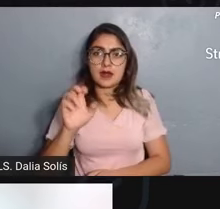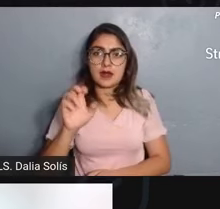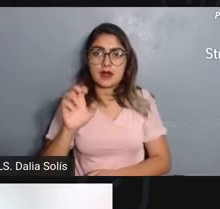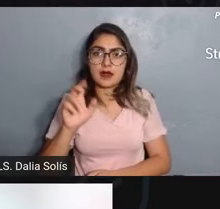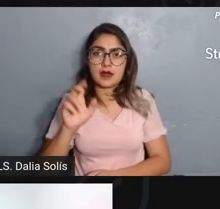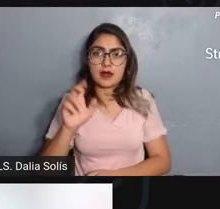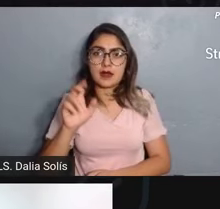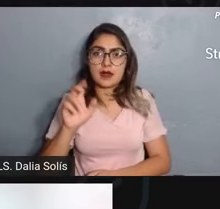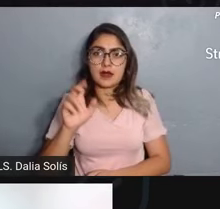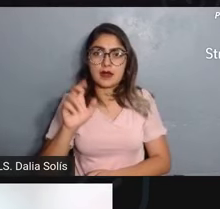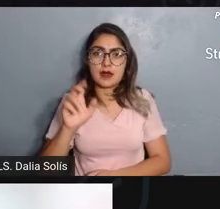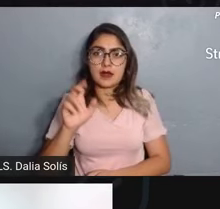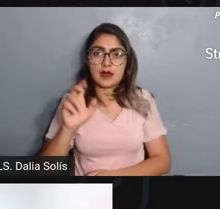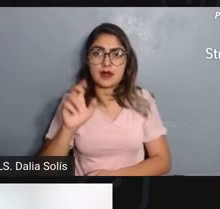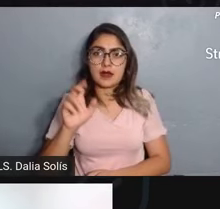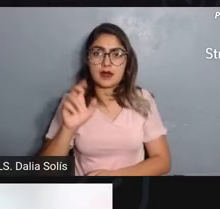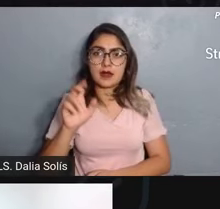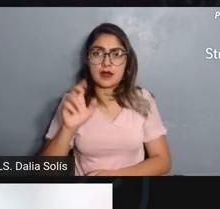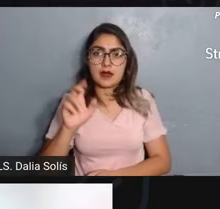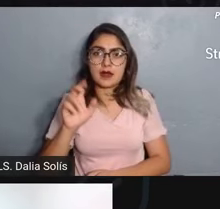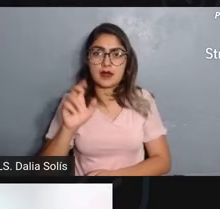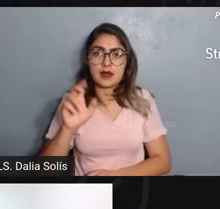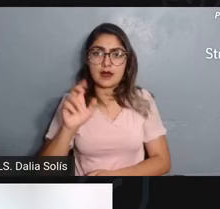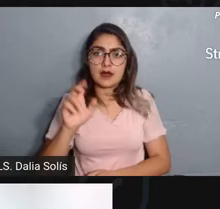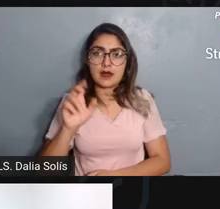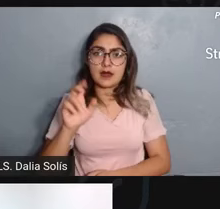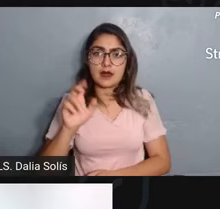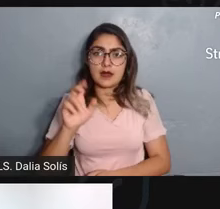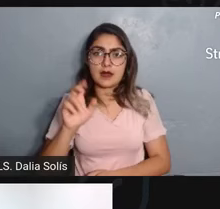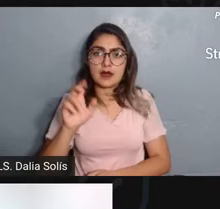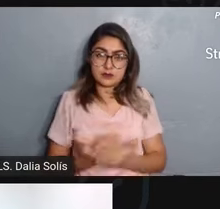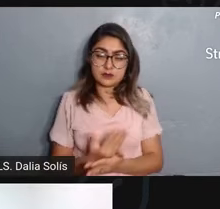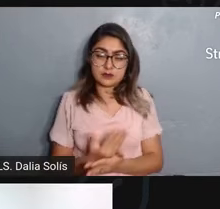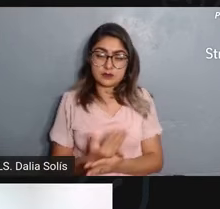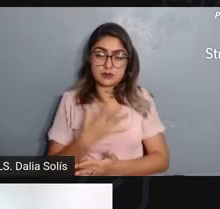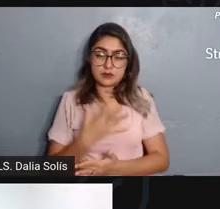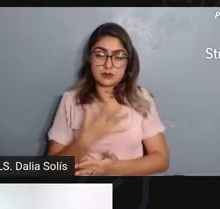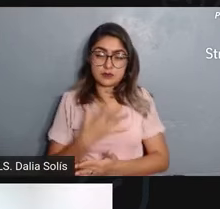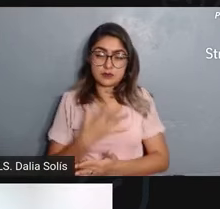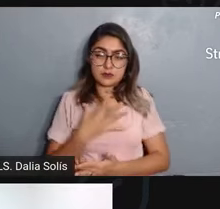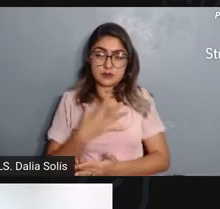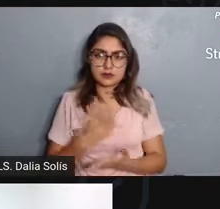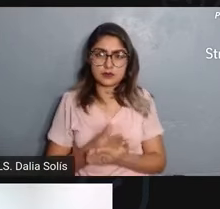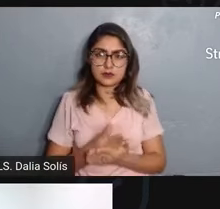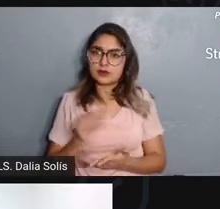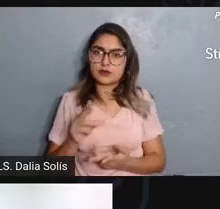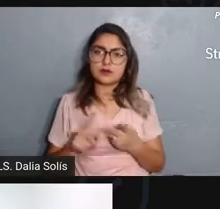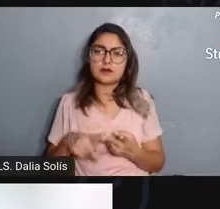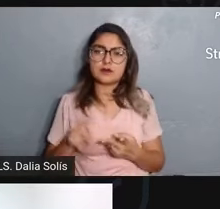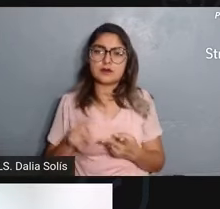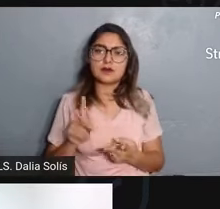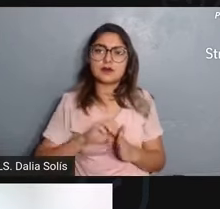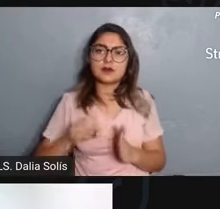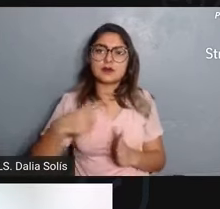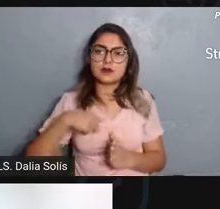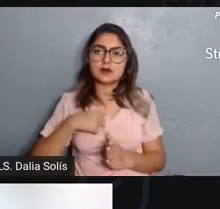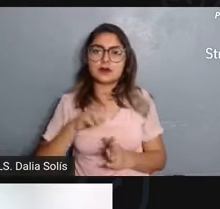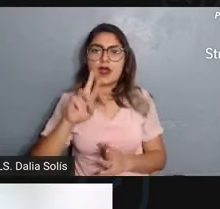¿no? Pero en cambio, si hablamos de reproductividad, pues habrá mujeres, habrá hombres que no